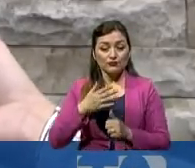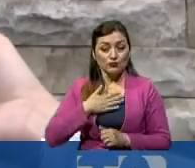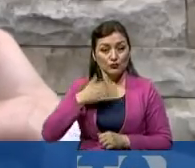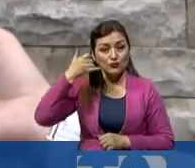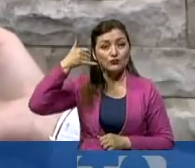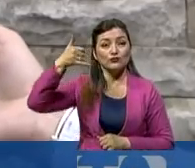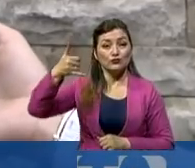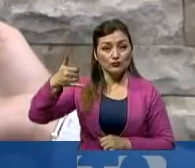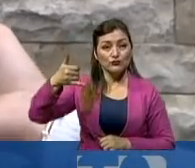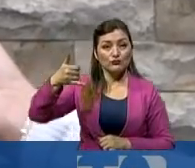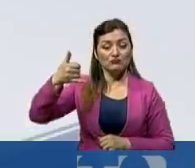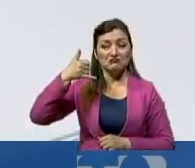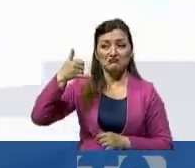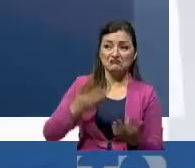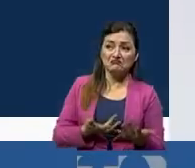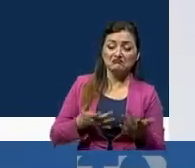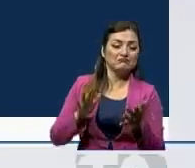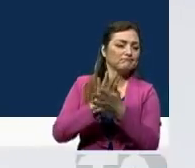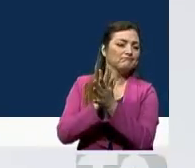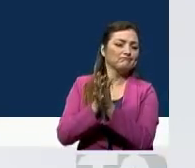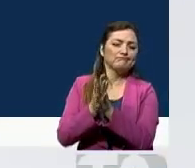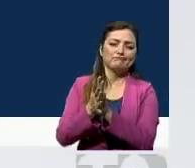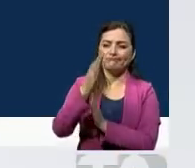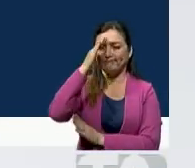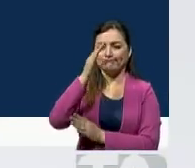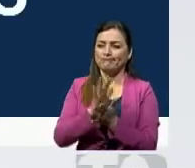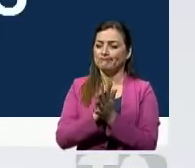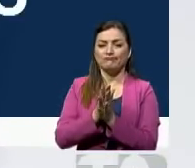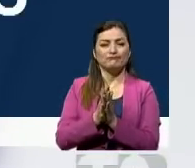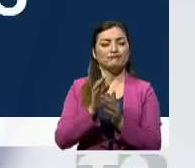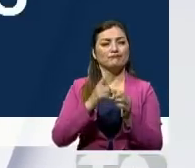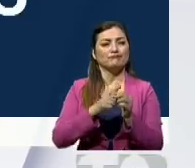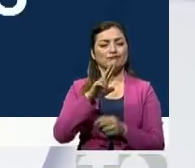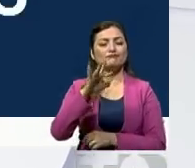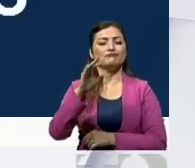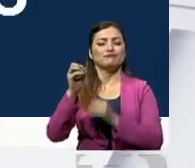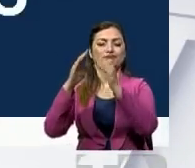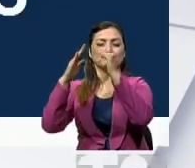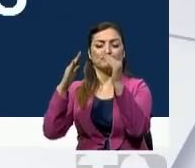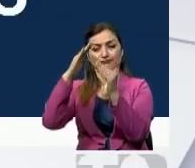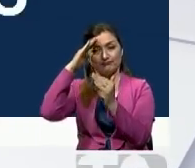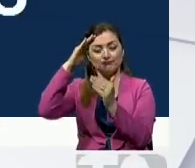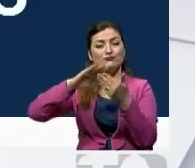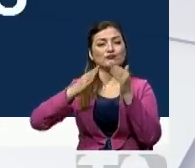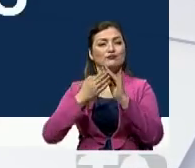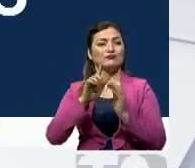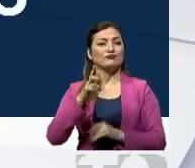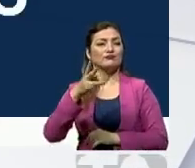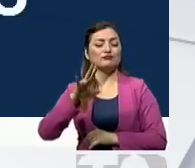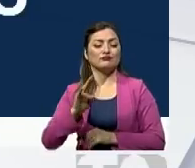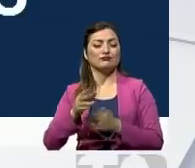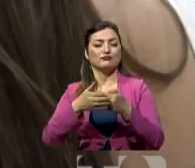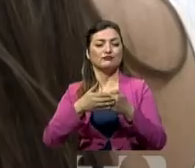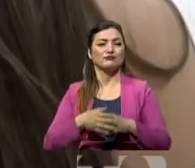se ha llamado, olvídese, no viene. En Quito hay 280 unidades de policía comunitaria y de estas, 117